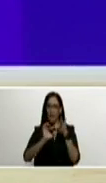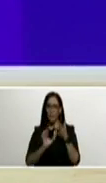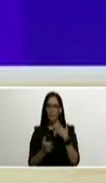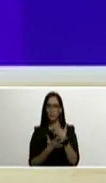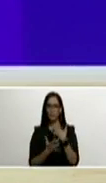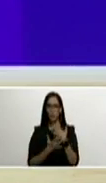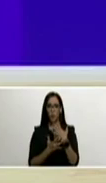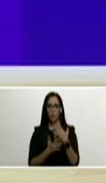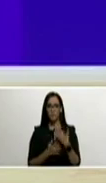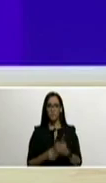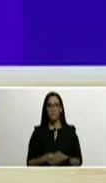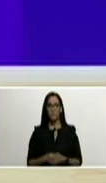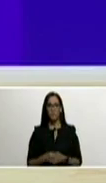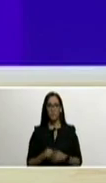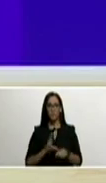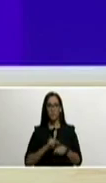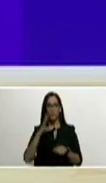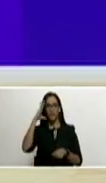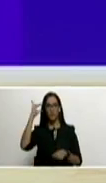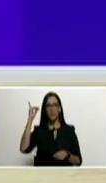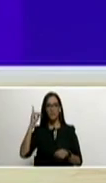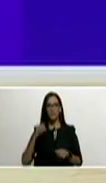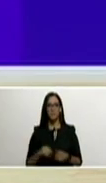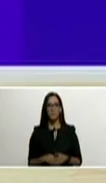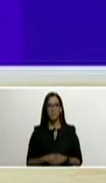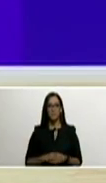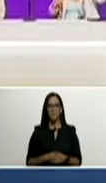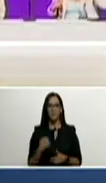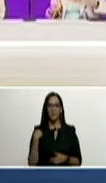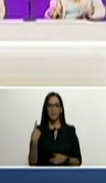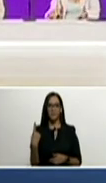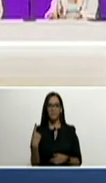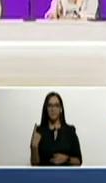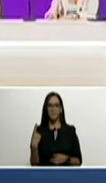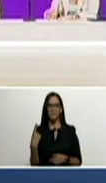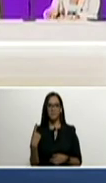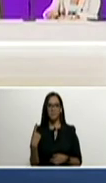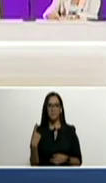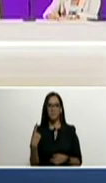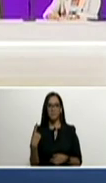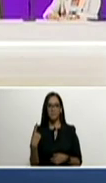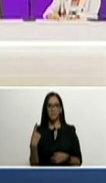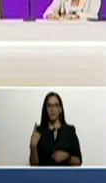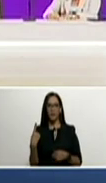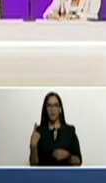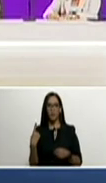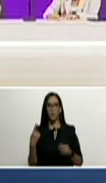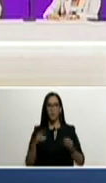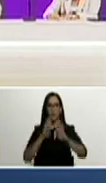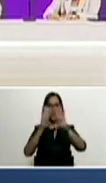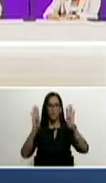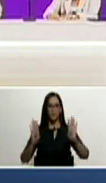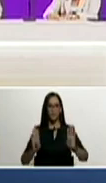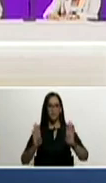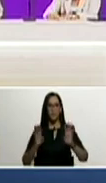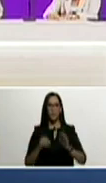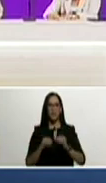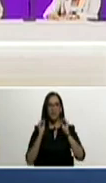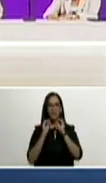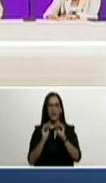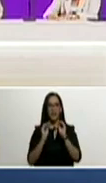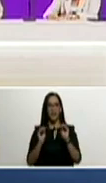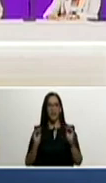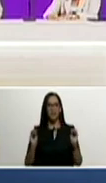tecnológicos. Doctora Delcy, el primero, una ventana de